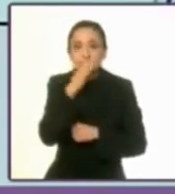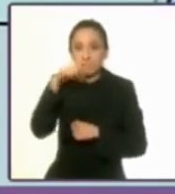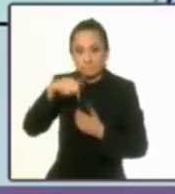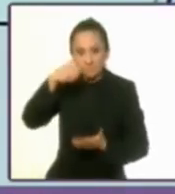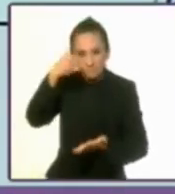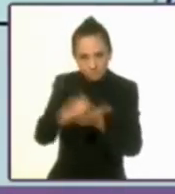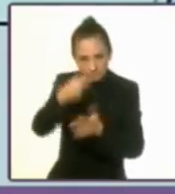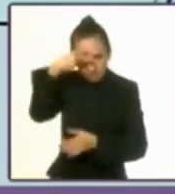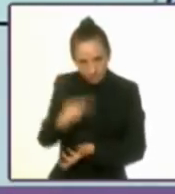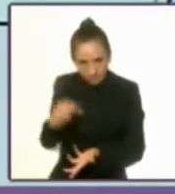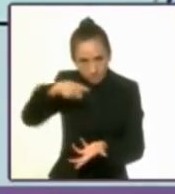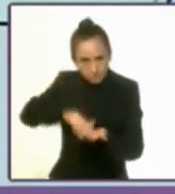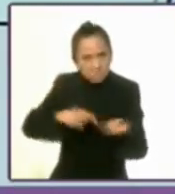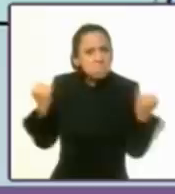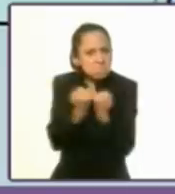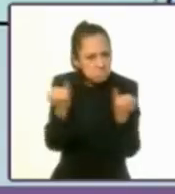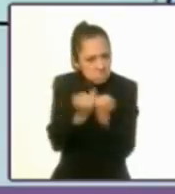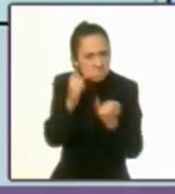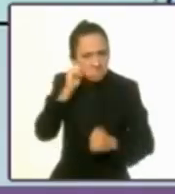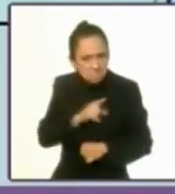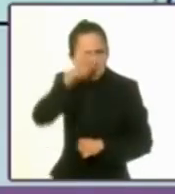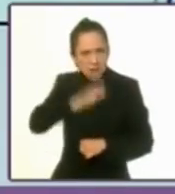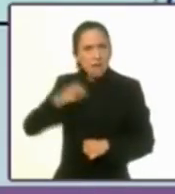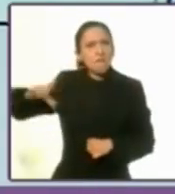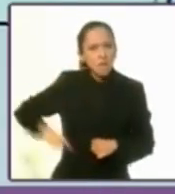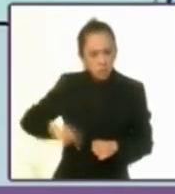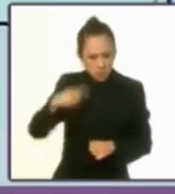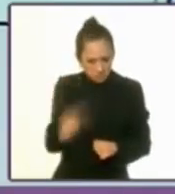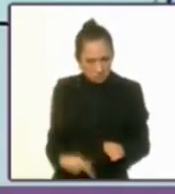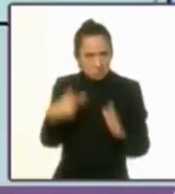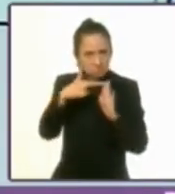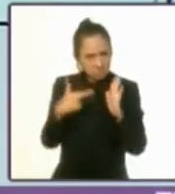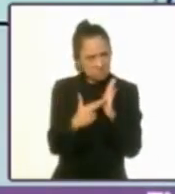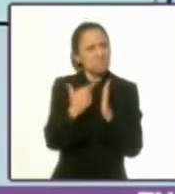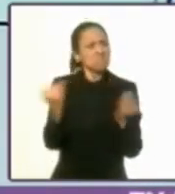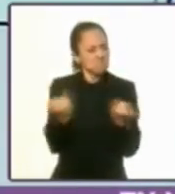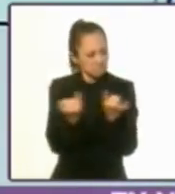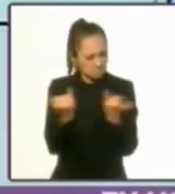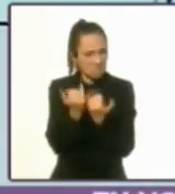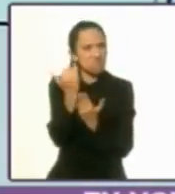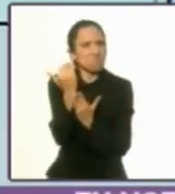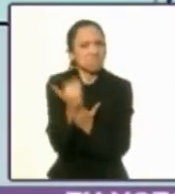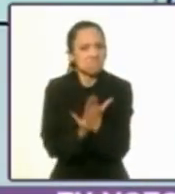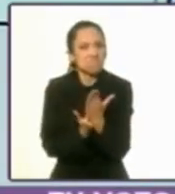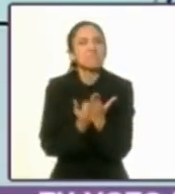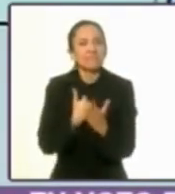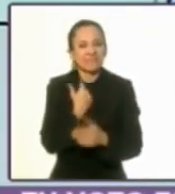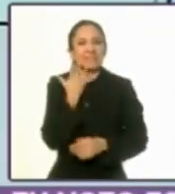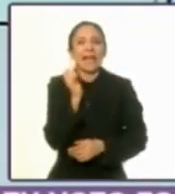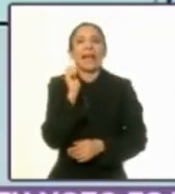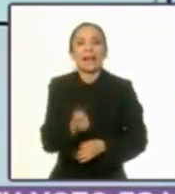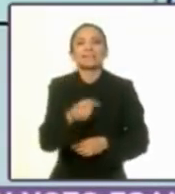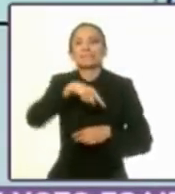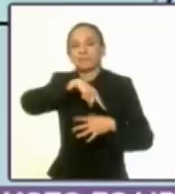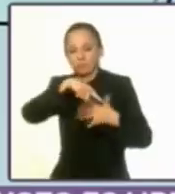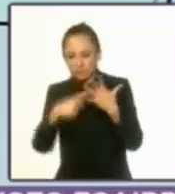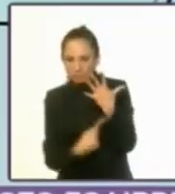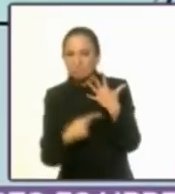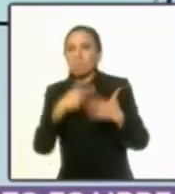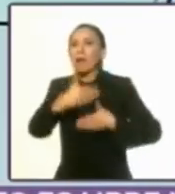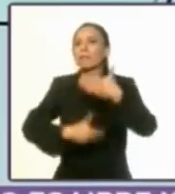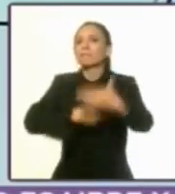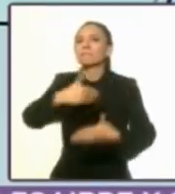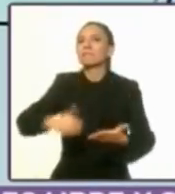desde los reglamentos de la jefatura de gobierno este es el tercer punto de los cinco que hablamos del desarrollo económico de la